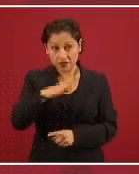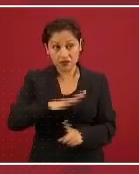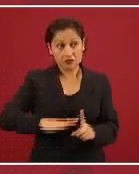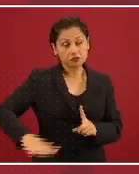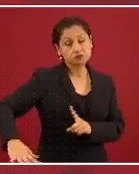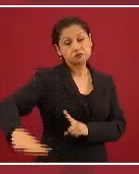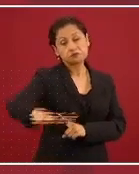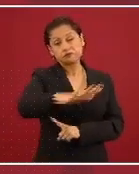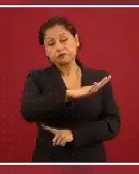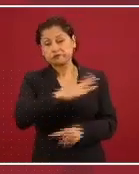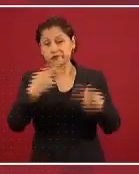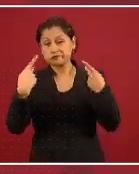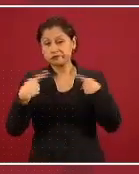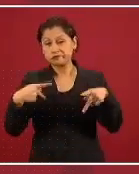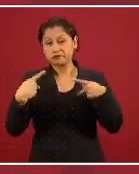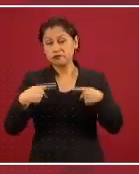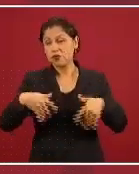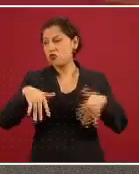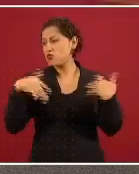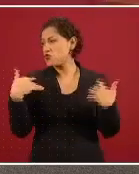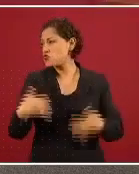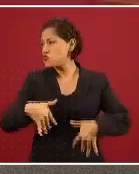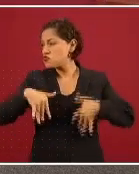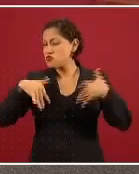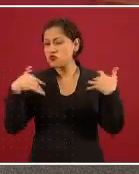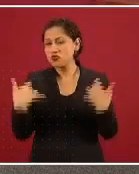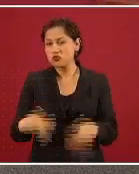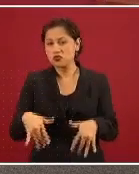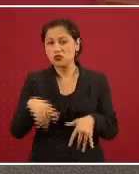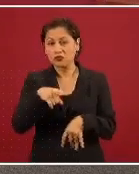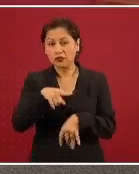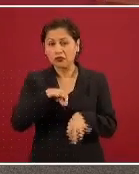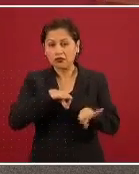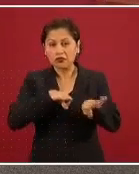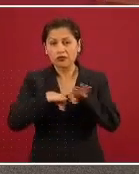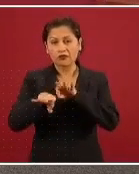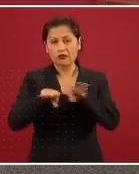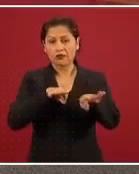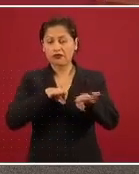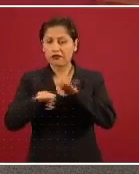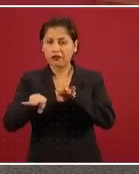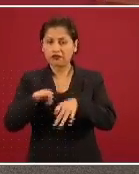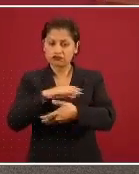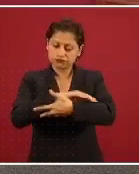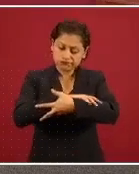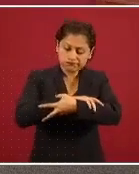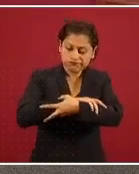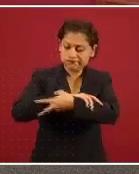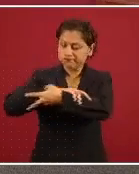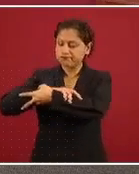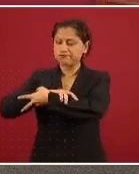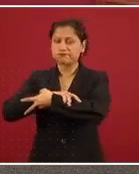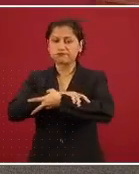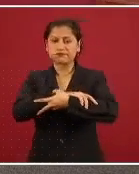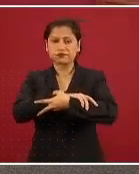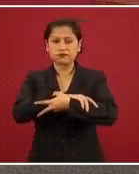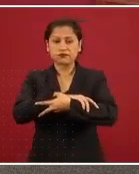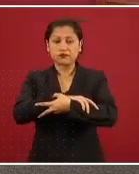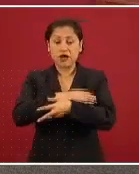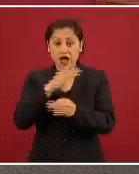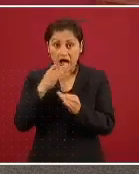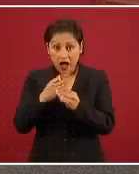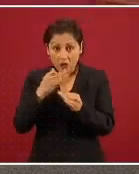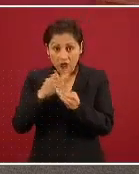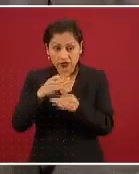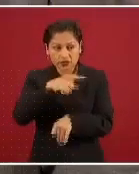un pueblo trabajador, fraterno, y ahora muy politizado, muy